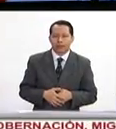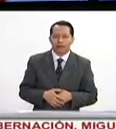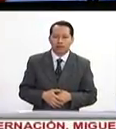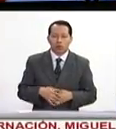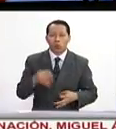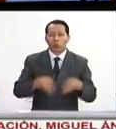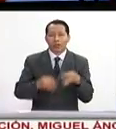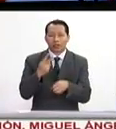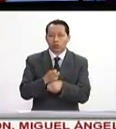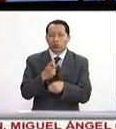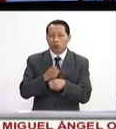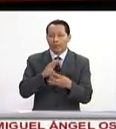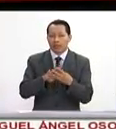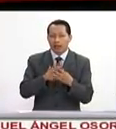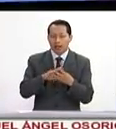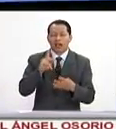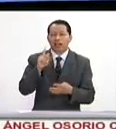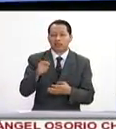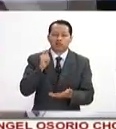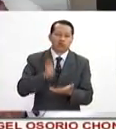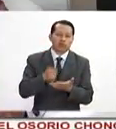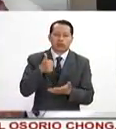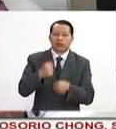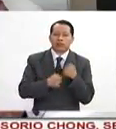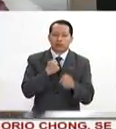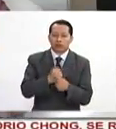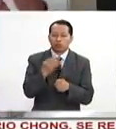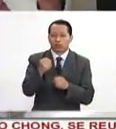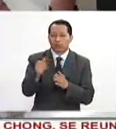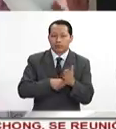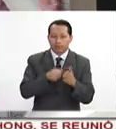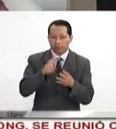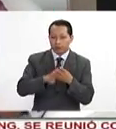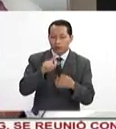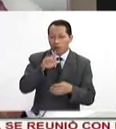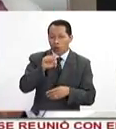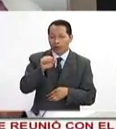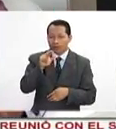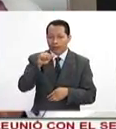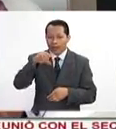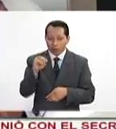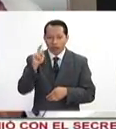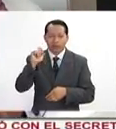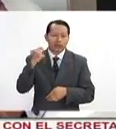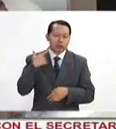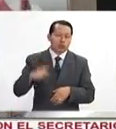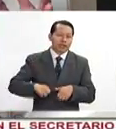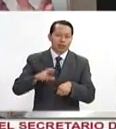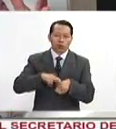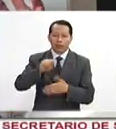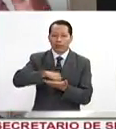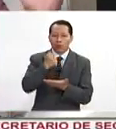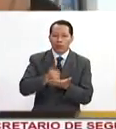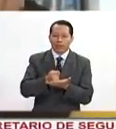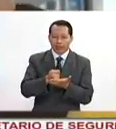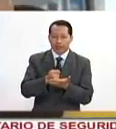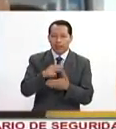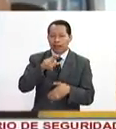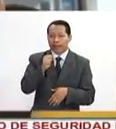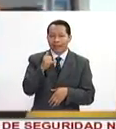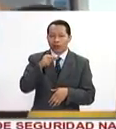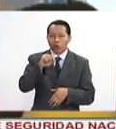El juzgado segundo de lo penal dictó sentencia de 6 años y 9 meses de prisión a Luis Armando Reynoso Femat, exgobernador de Tamaulipas.